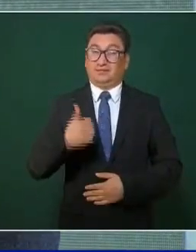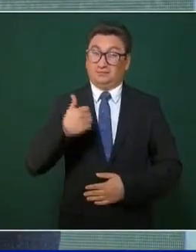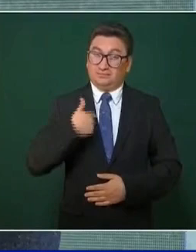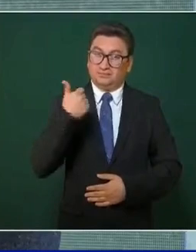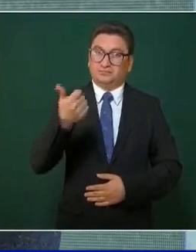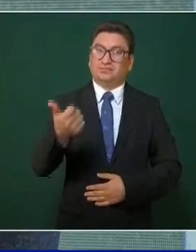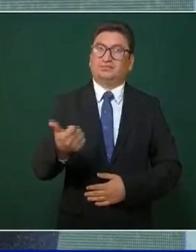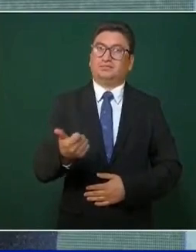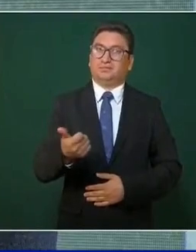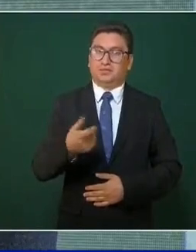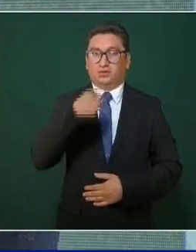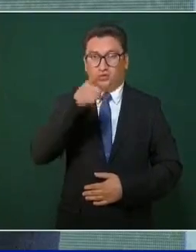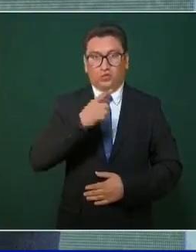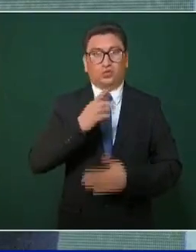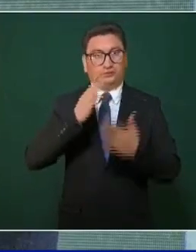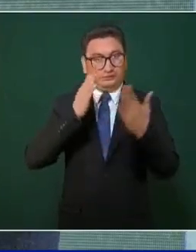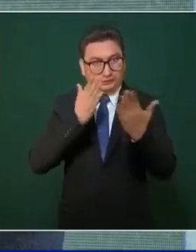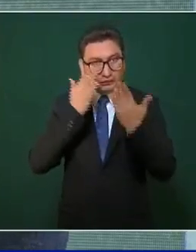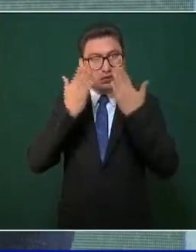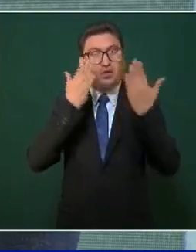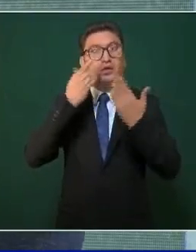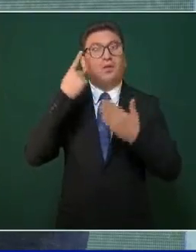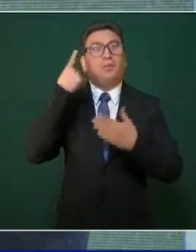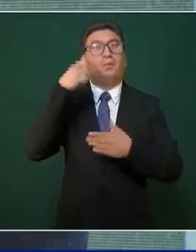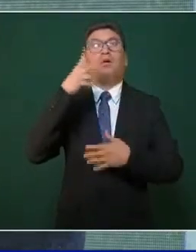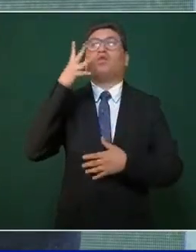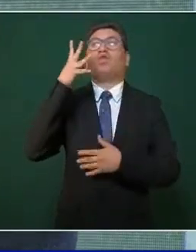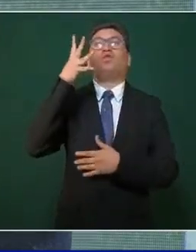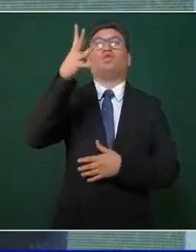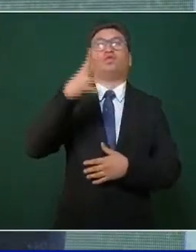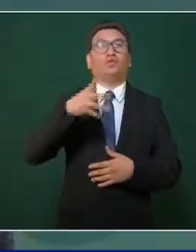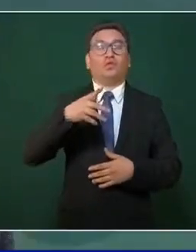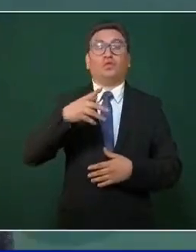Aprovecha, estudia para que cuando seas grande